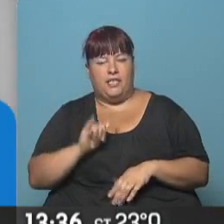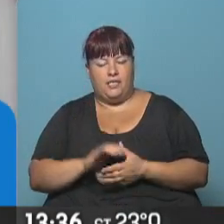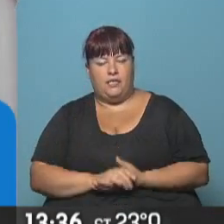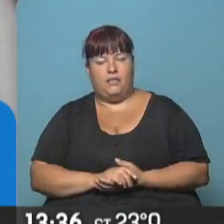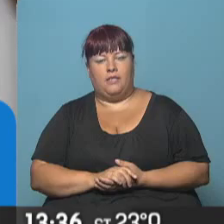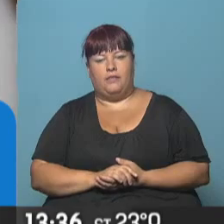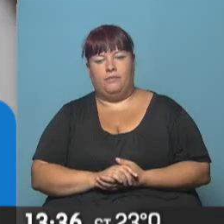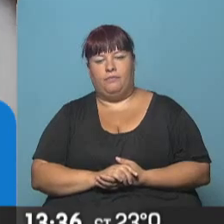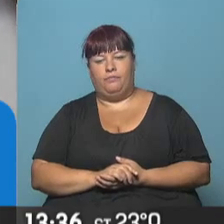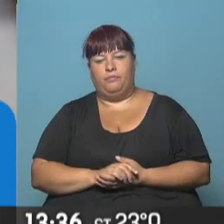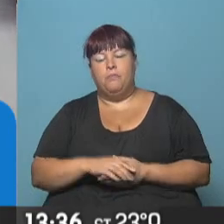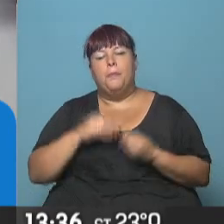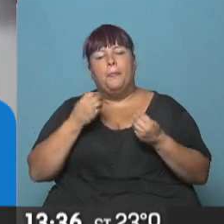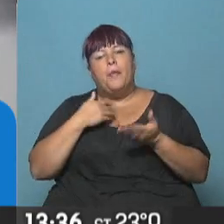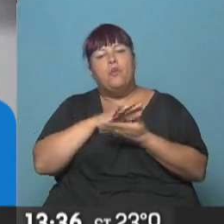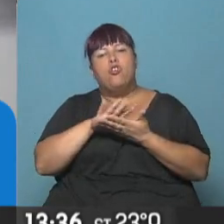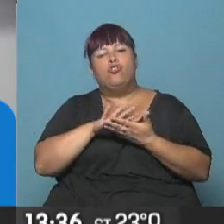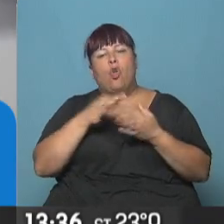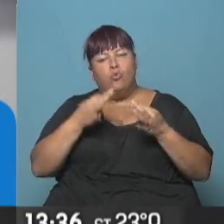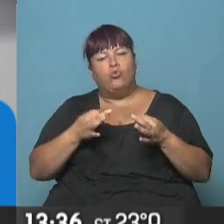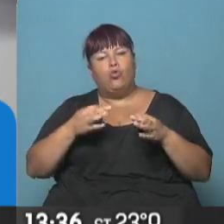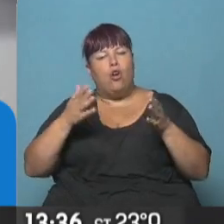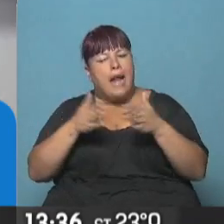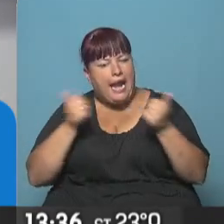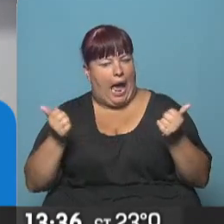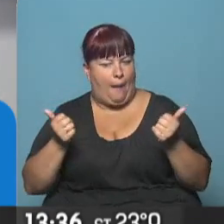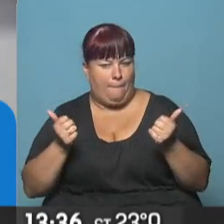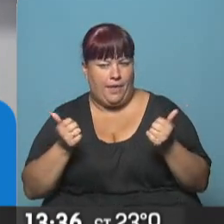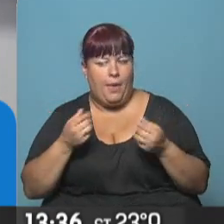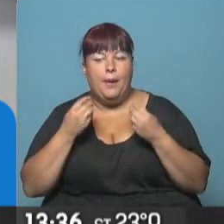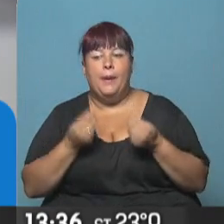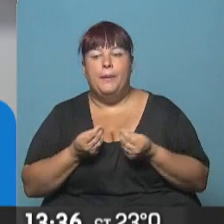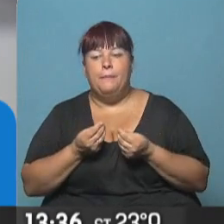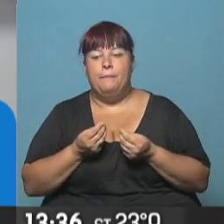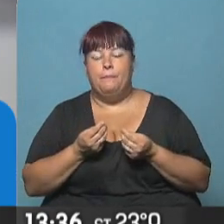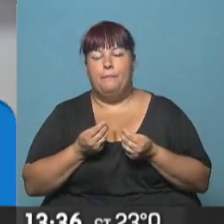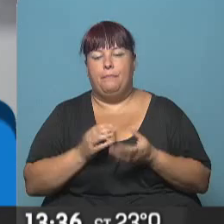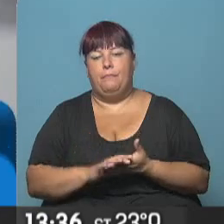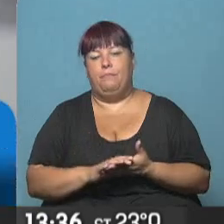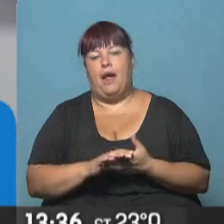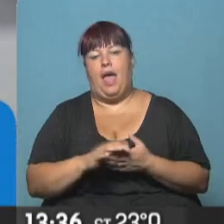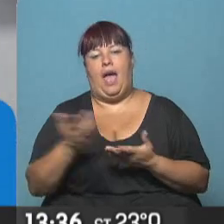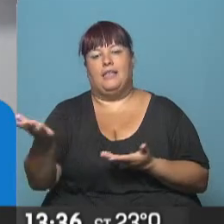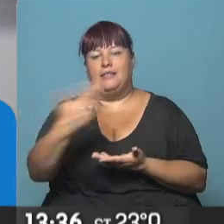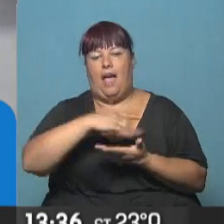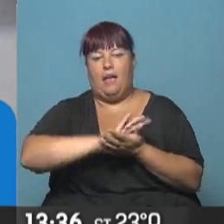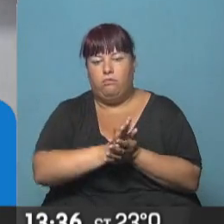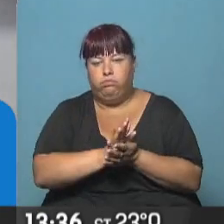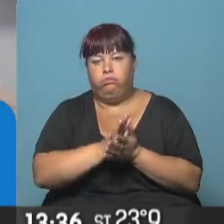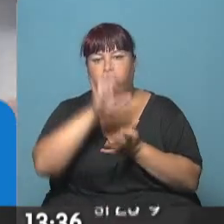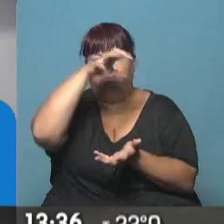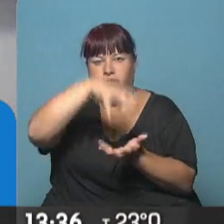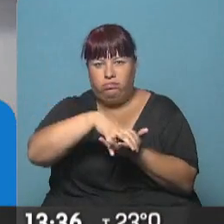para poder tener una respuesta mucho más rápida para desarmado de los